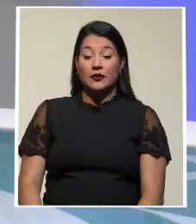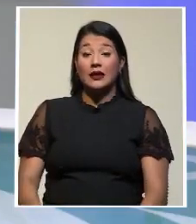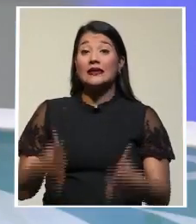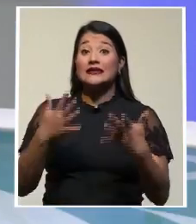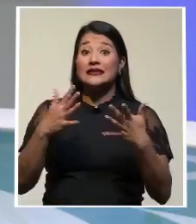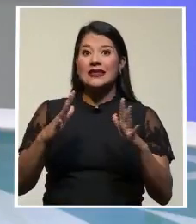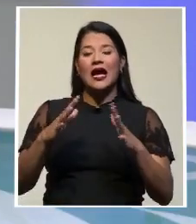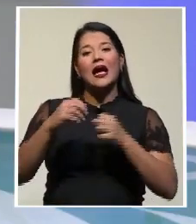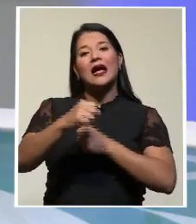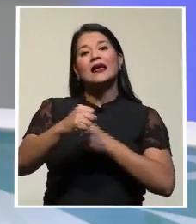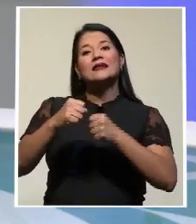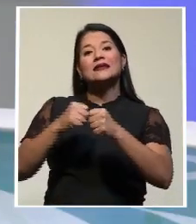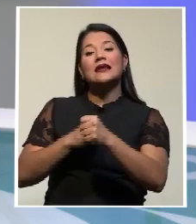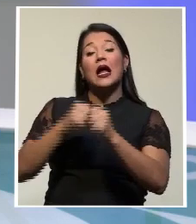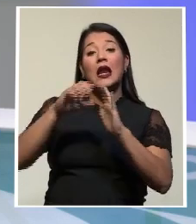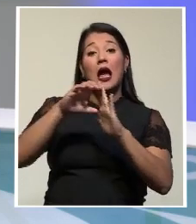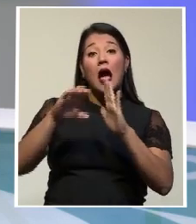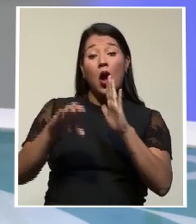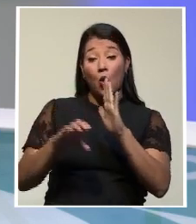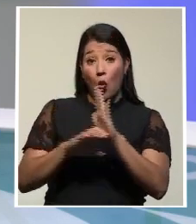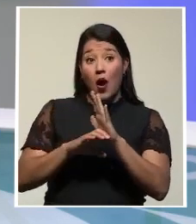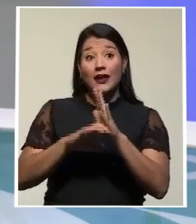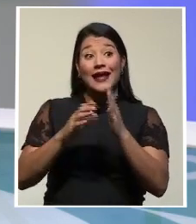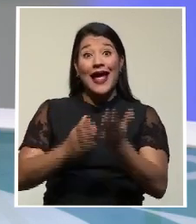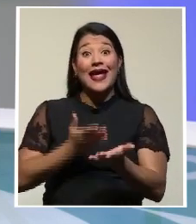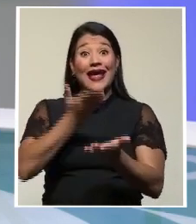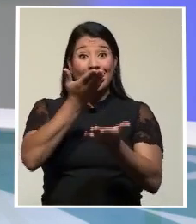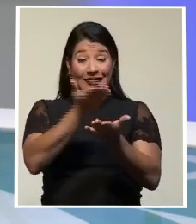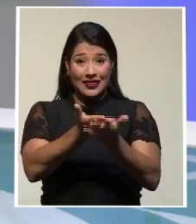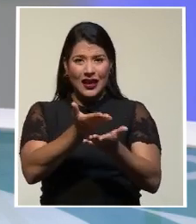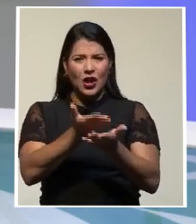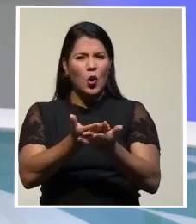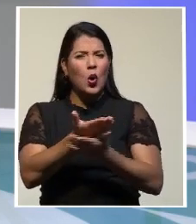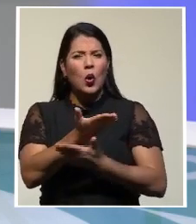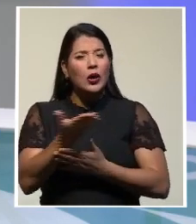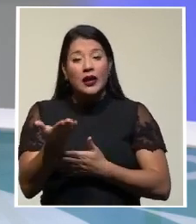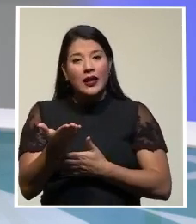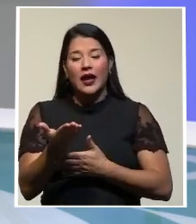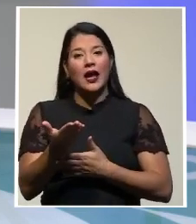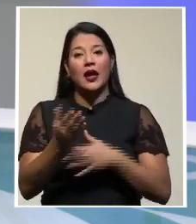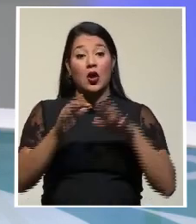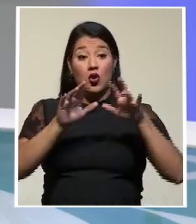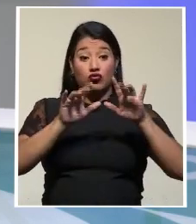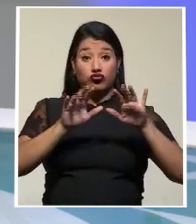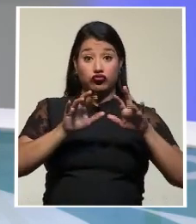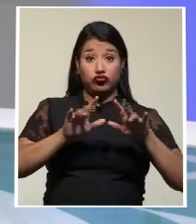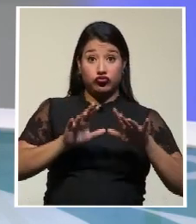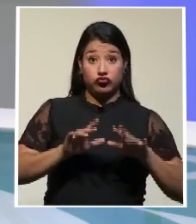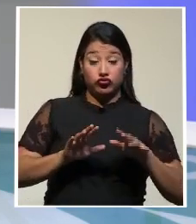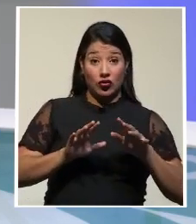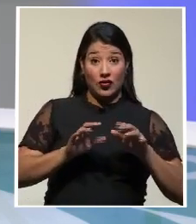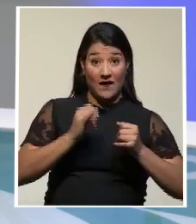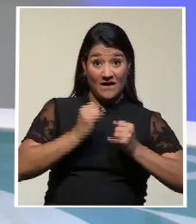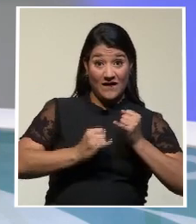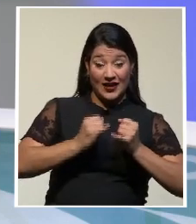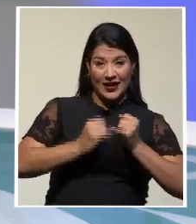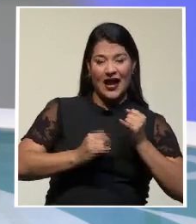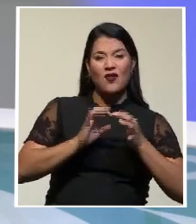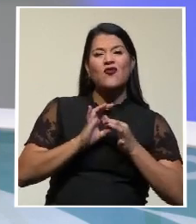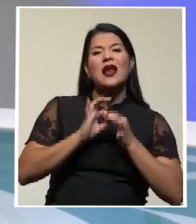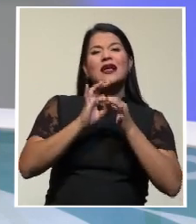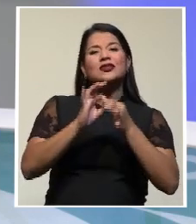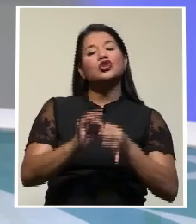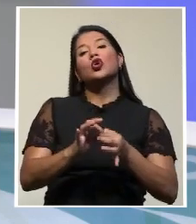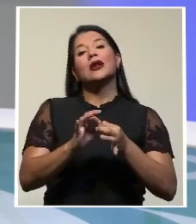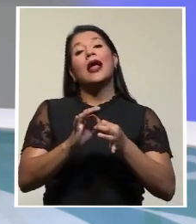Finalmente, la Sala Constitucional entregó hace 2 horas la esperada redacción final de su voto sobre las consultas